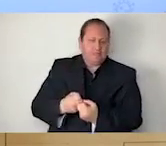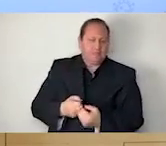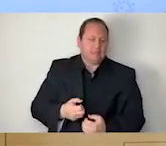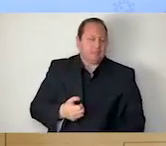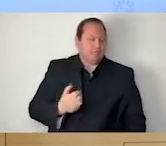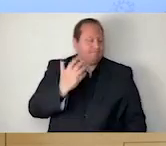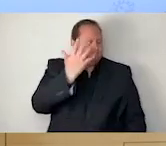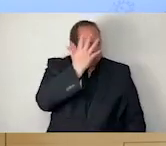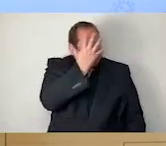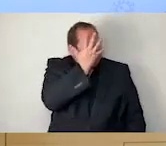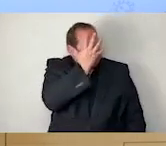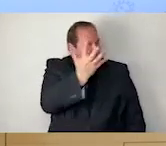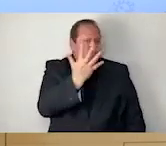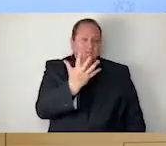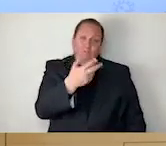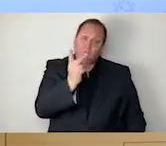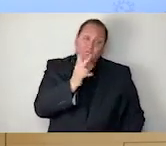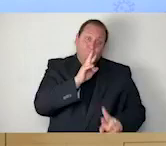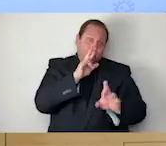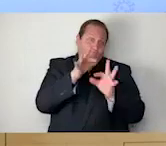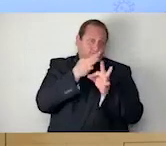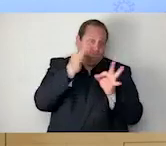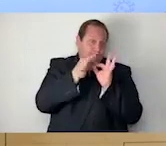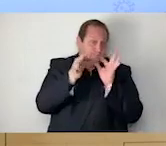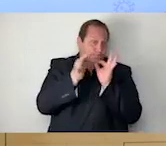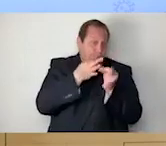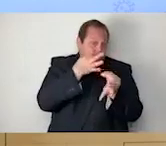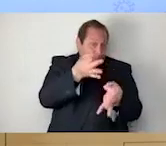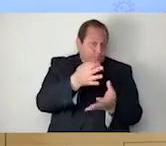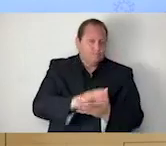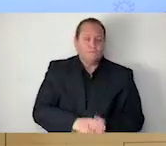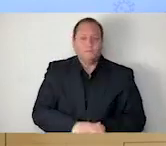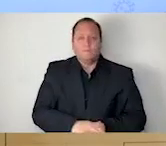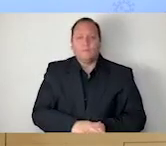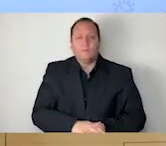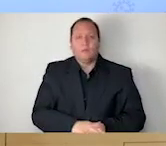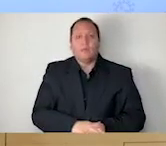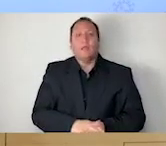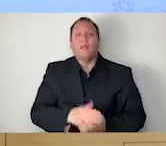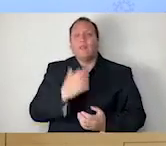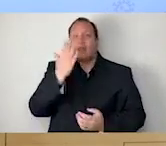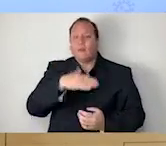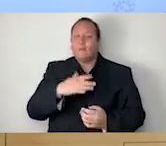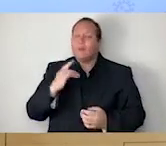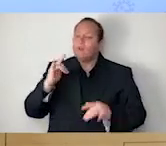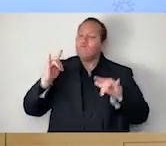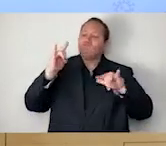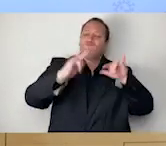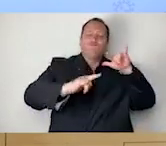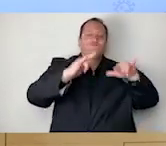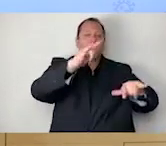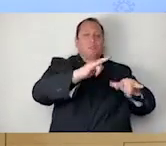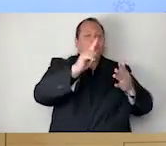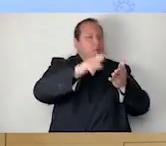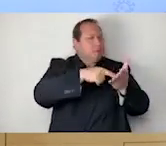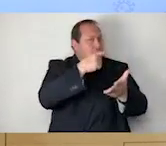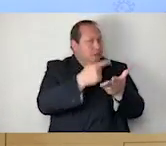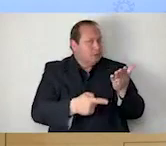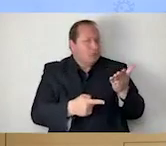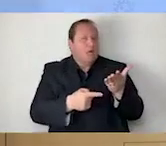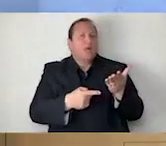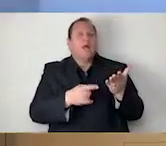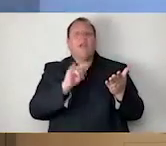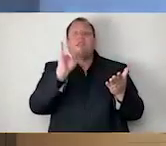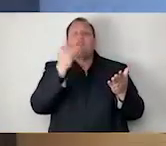y es una verdadera vergüenza pero lo tenemos que reportar los los vuelos cancelados